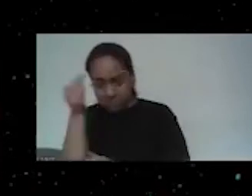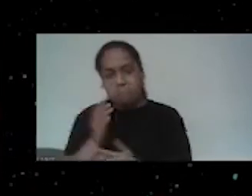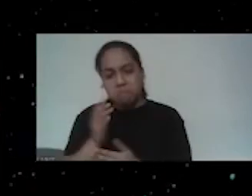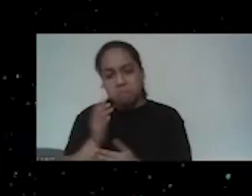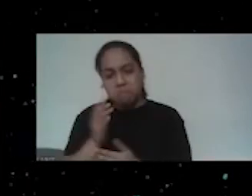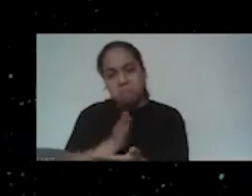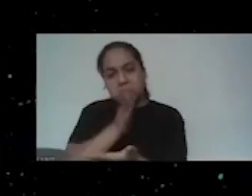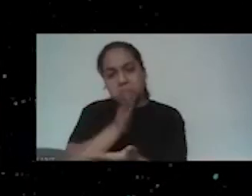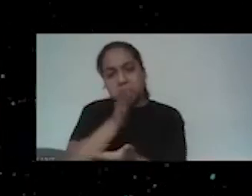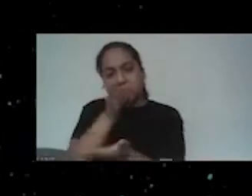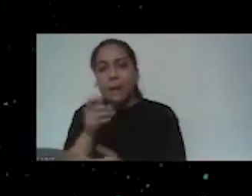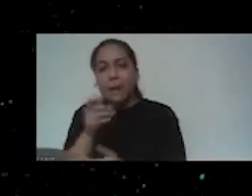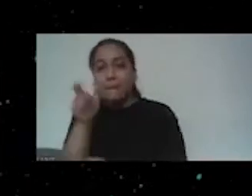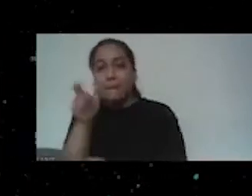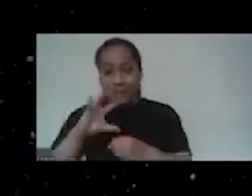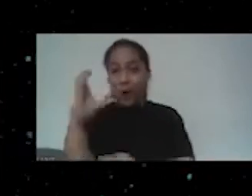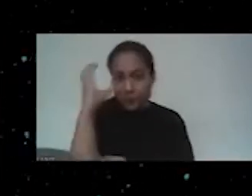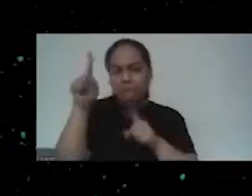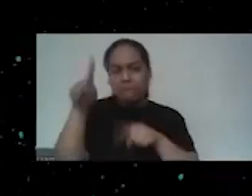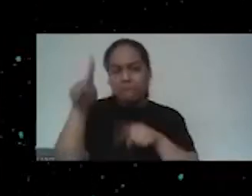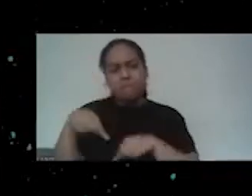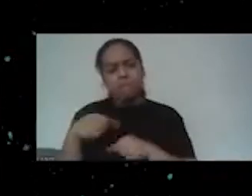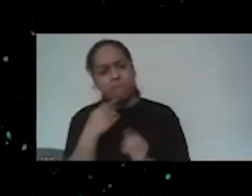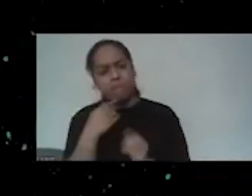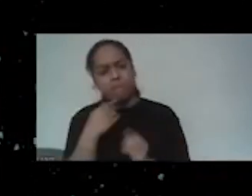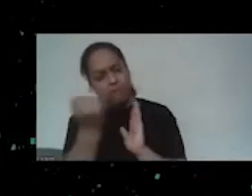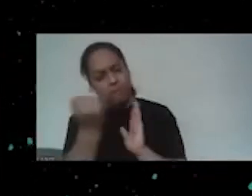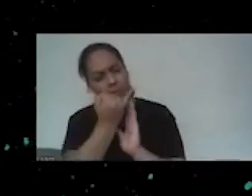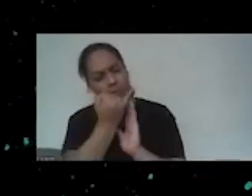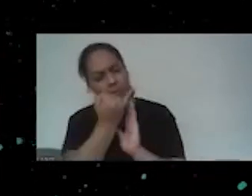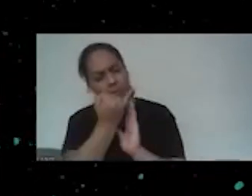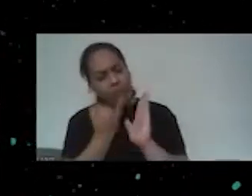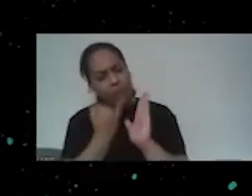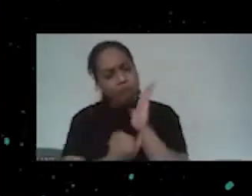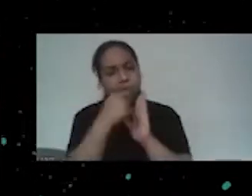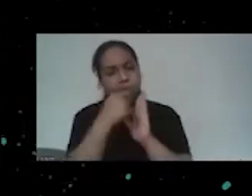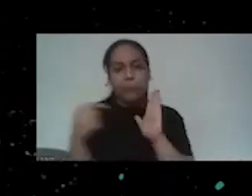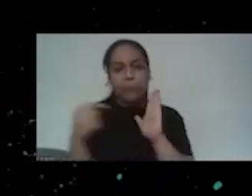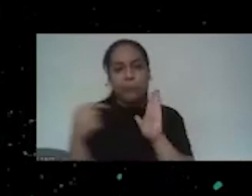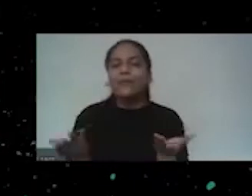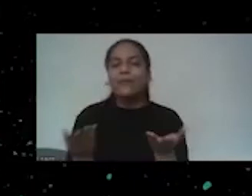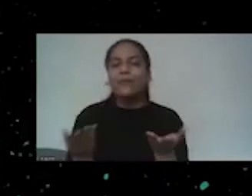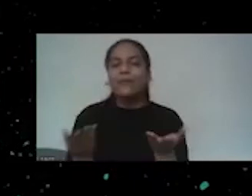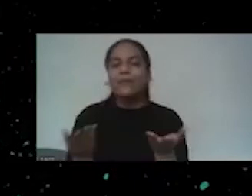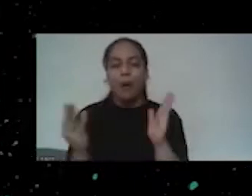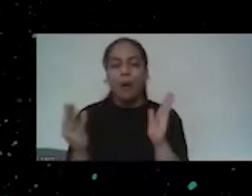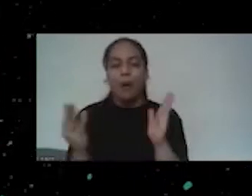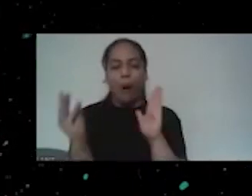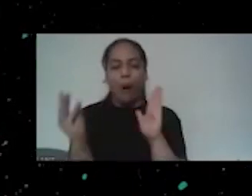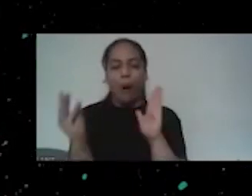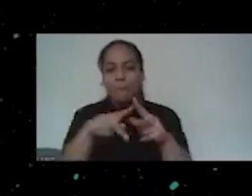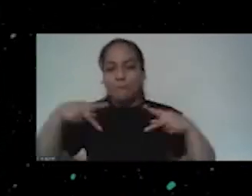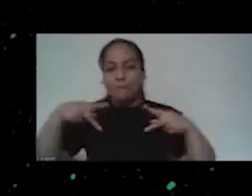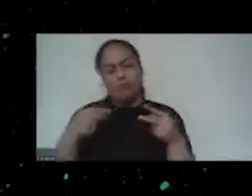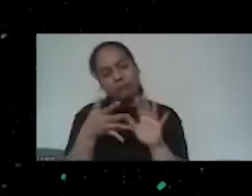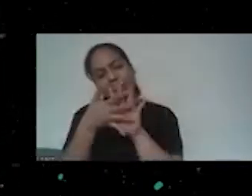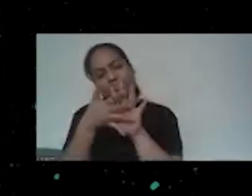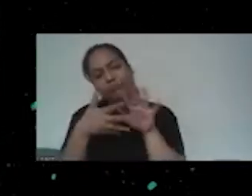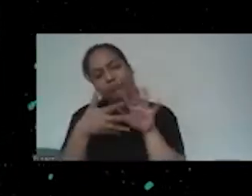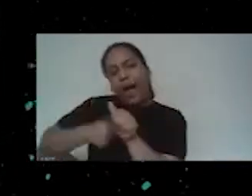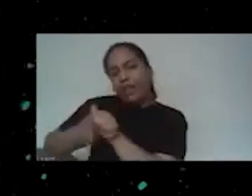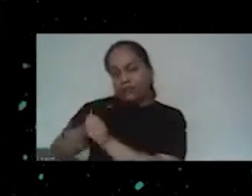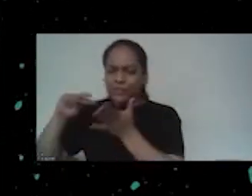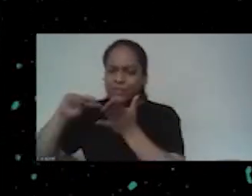colombiano hizo una imagen para el periódico diciendo lo que era para cada uno de